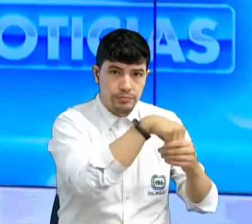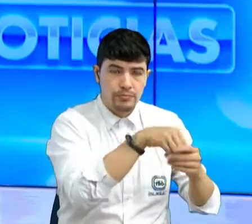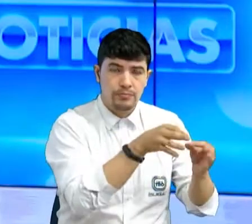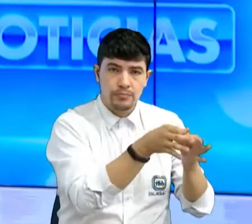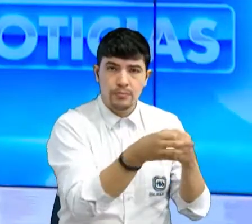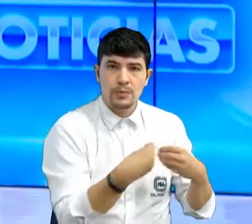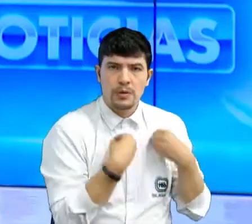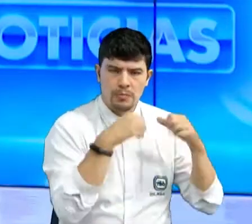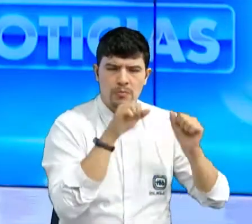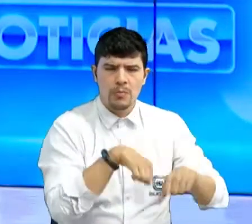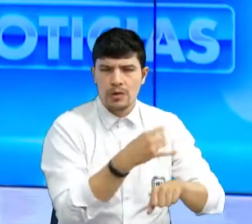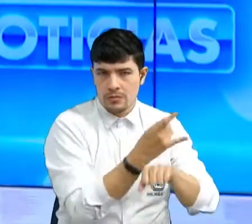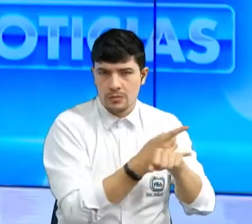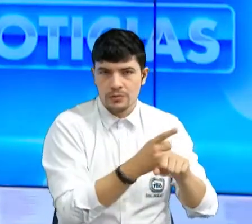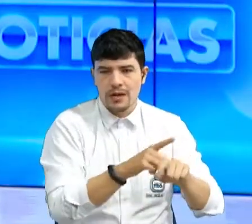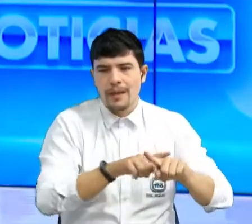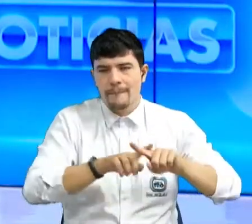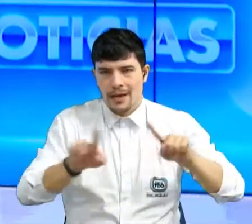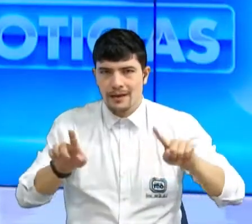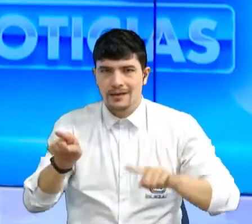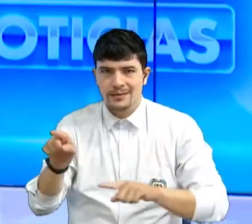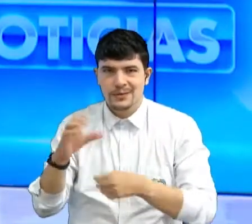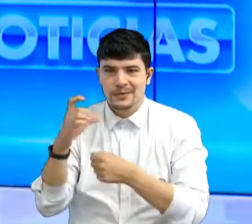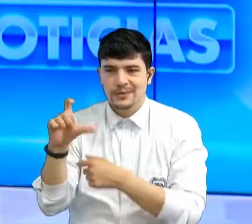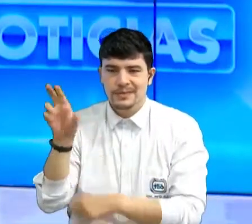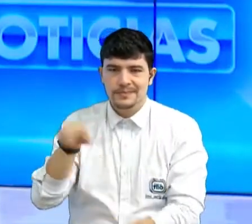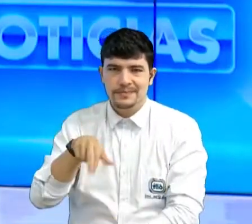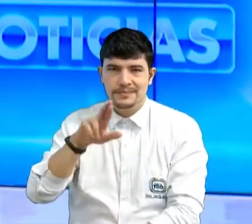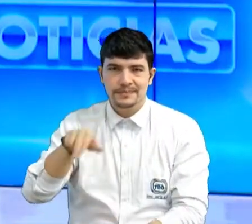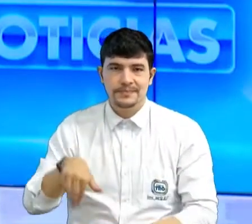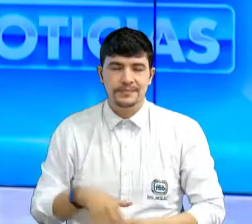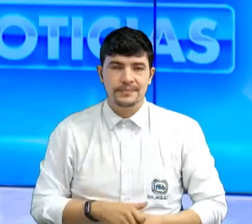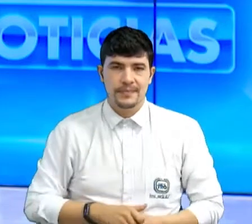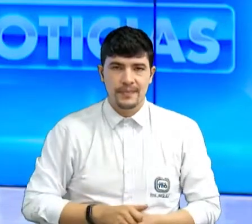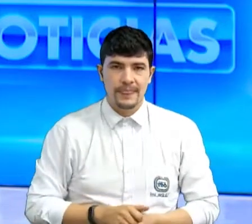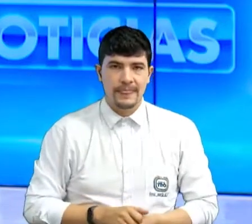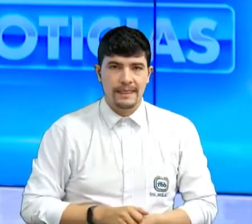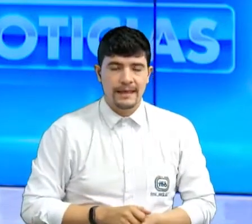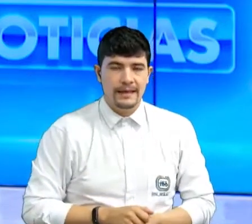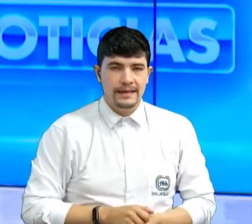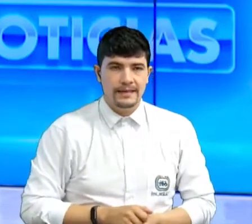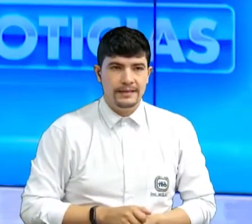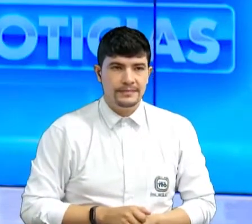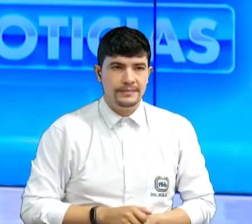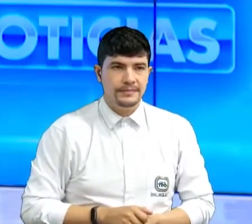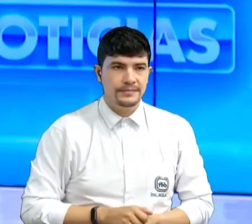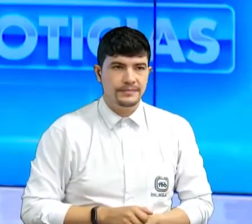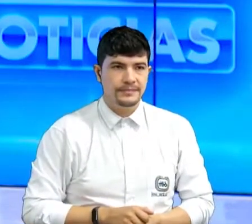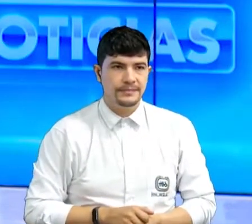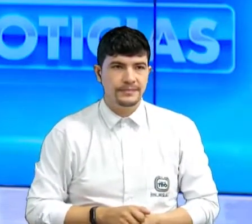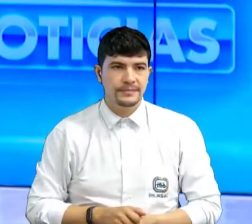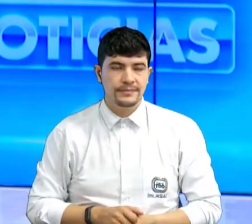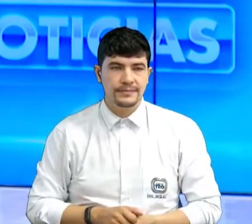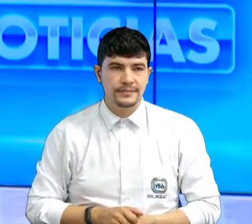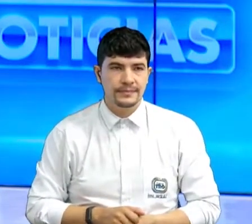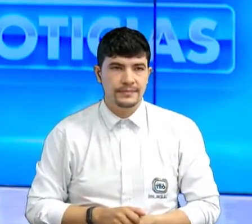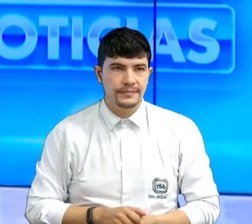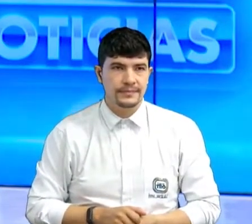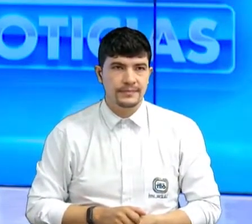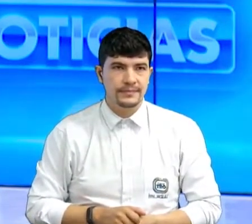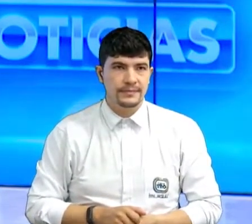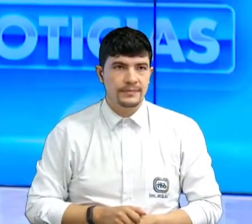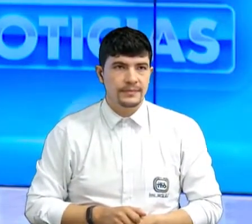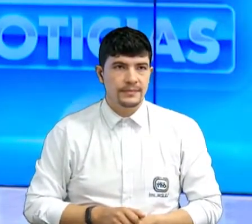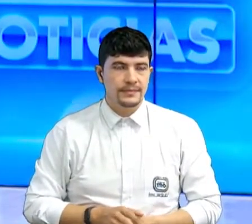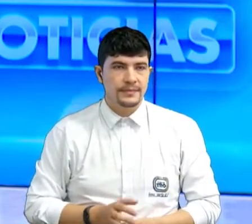Entre tanto, les contamos que hay preocupación en las autoridades de salud mental por lo que sería el aumento en los intentos de suicidio por miedo a